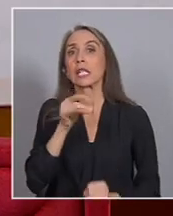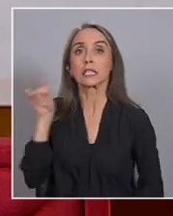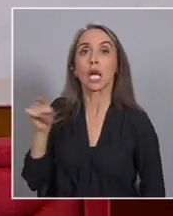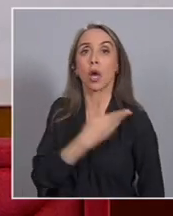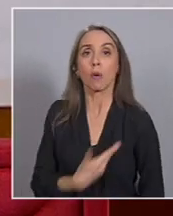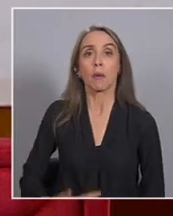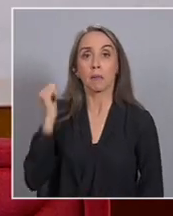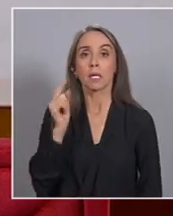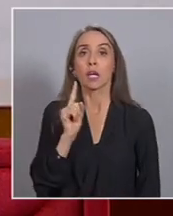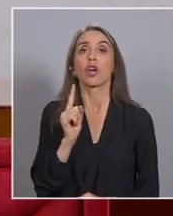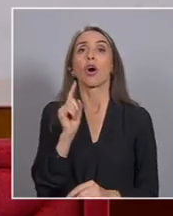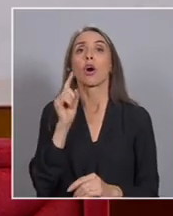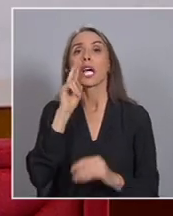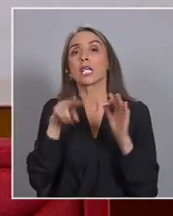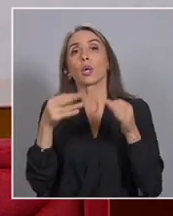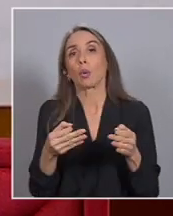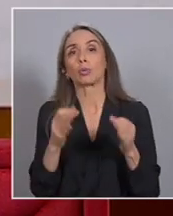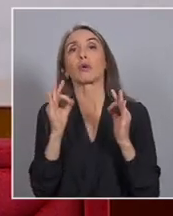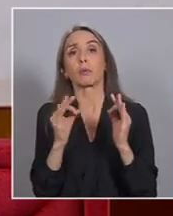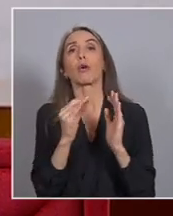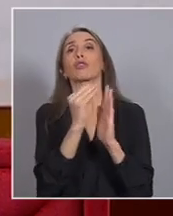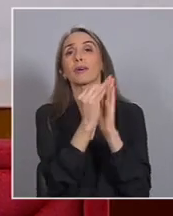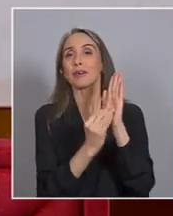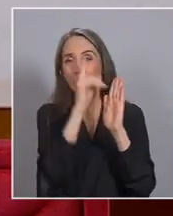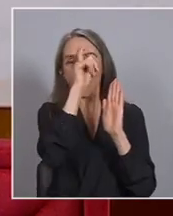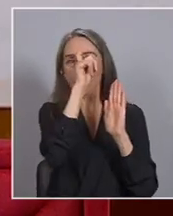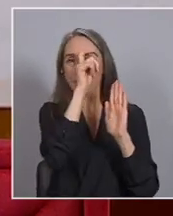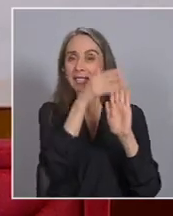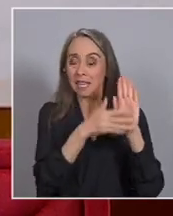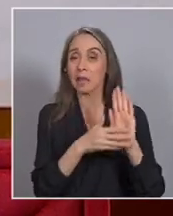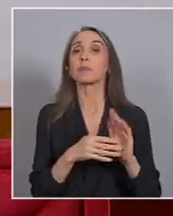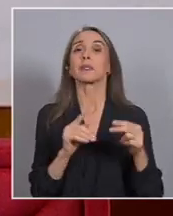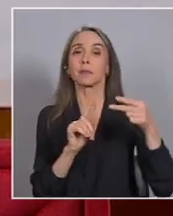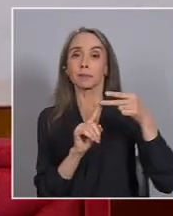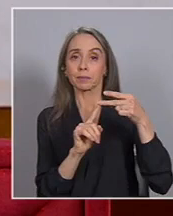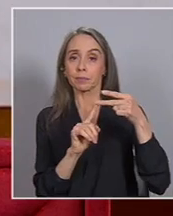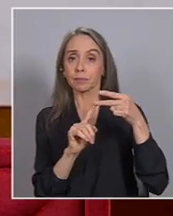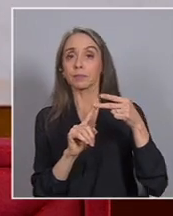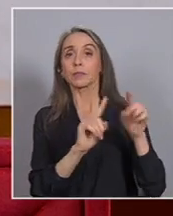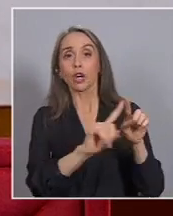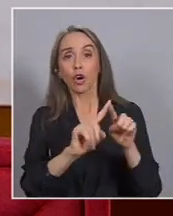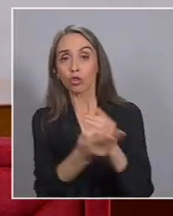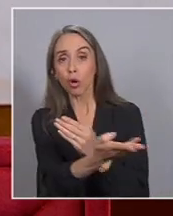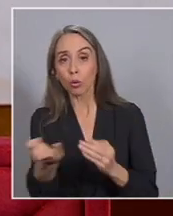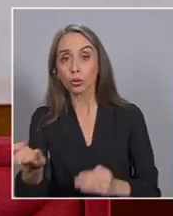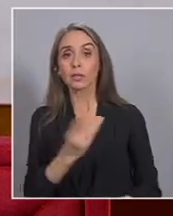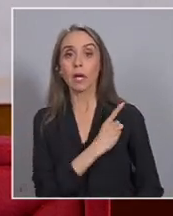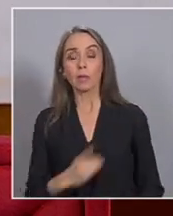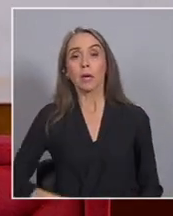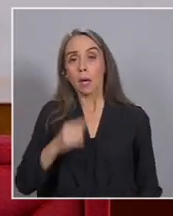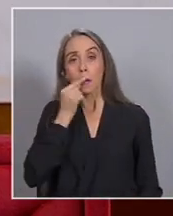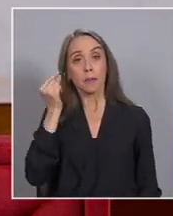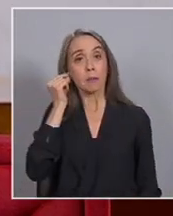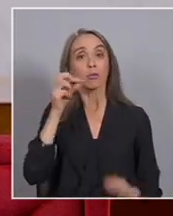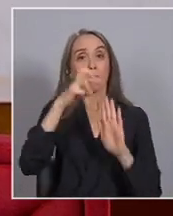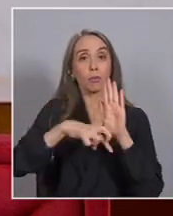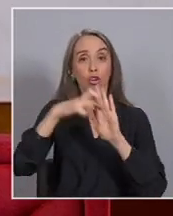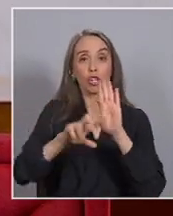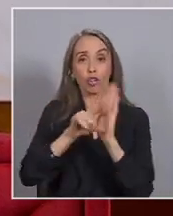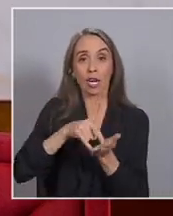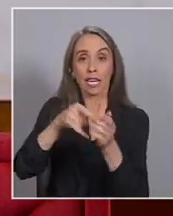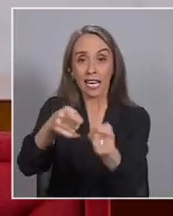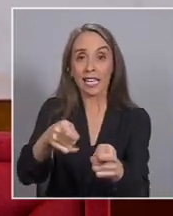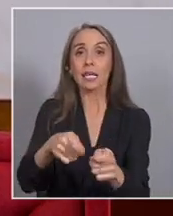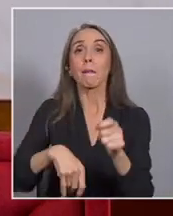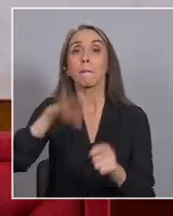temas y muy ponderado. Sacamos adelante una ley recogiendo varias iniciativas de ustedes, parlamentarios y parlamentarias,